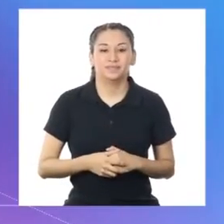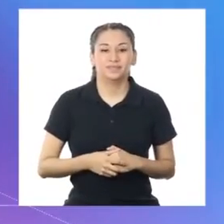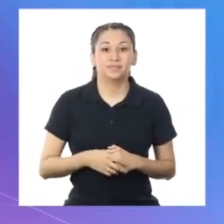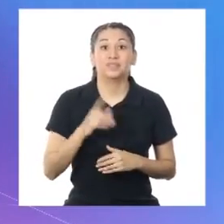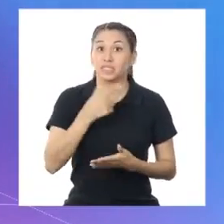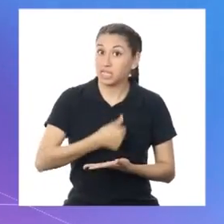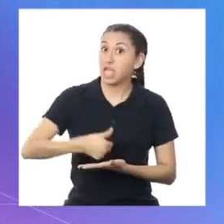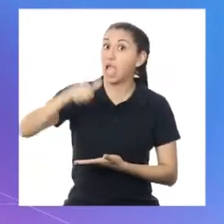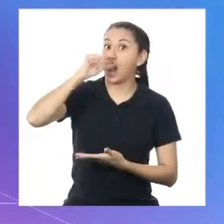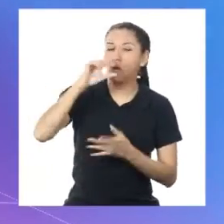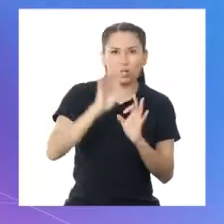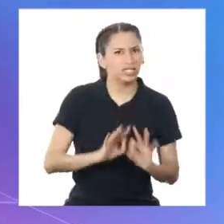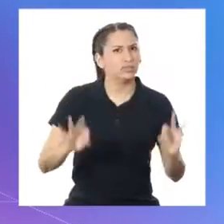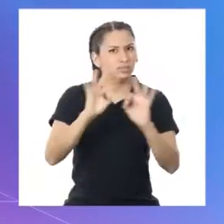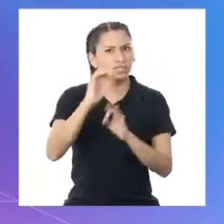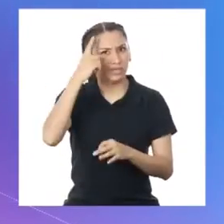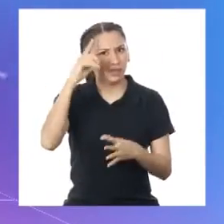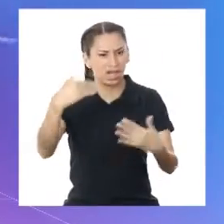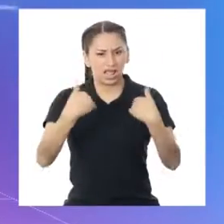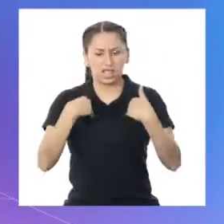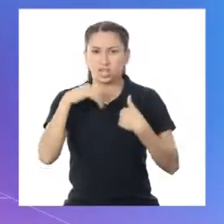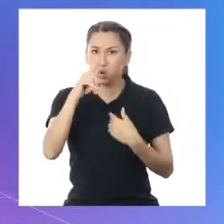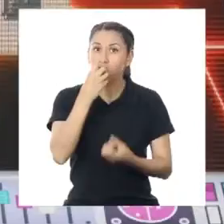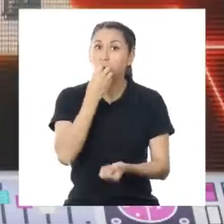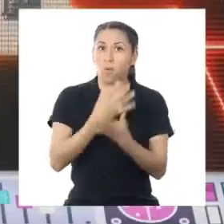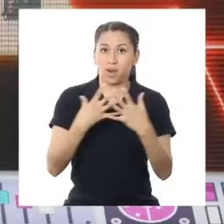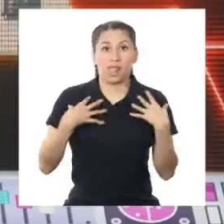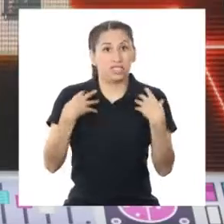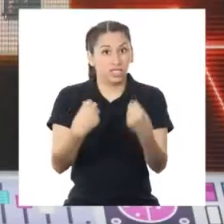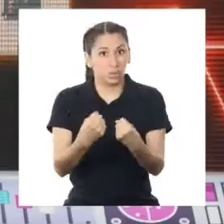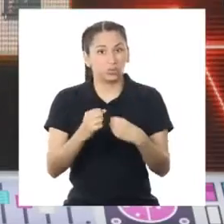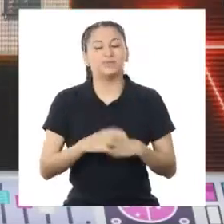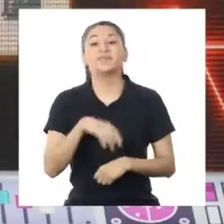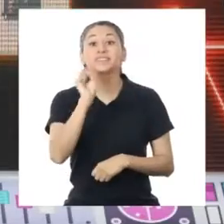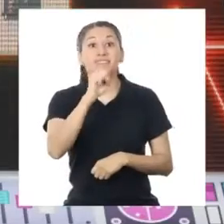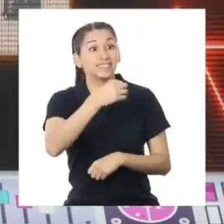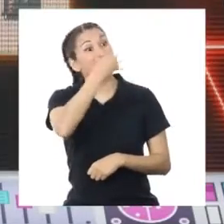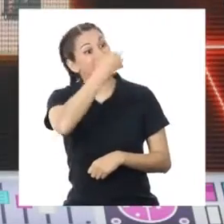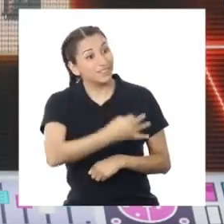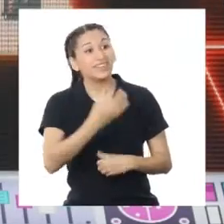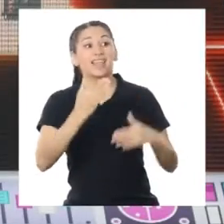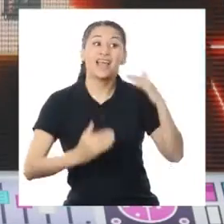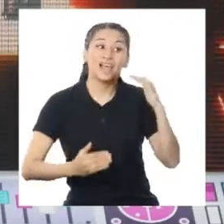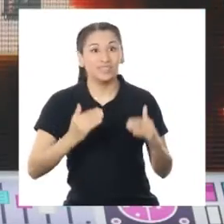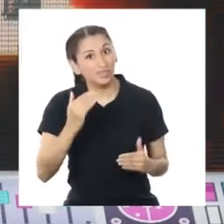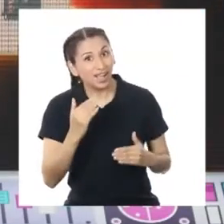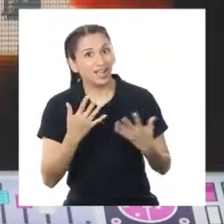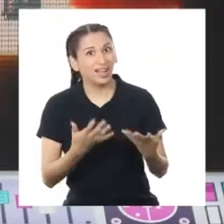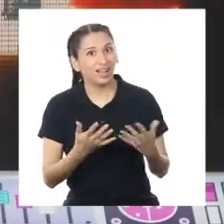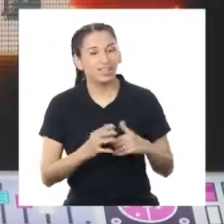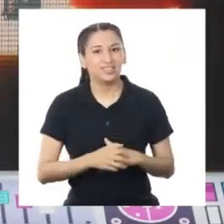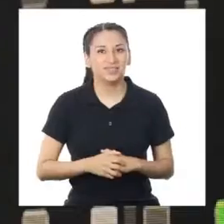hidratación es clave para tener una buena salud. ¡Muy cierto, Maquita!